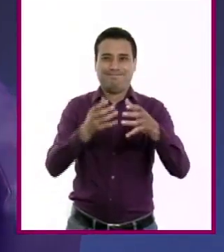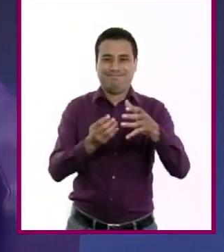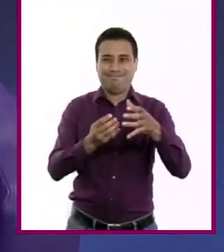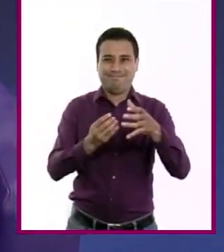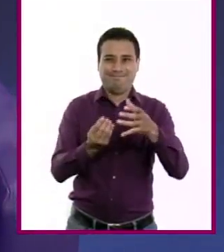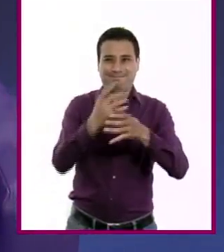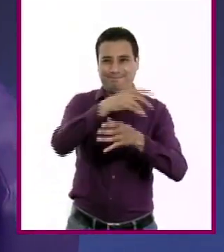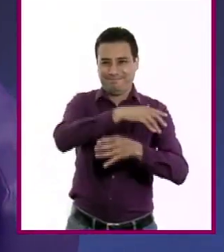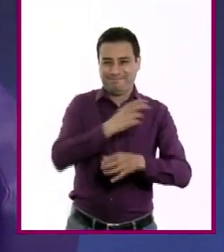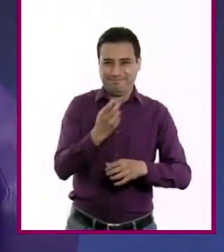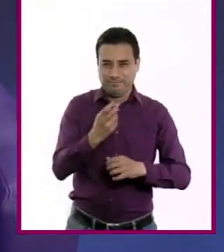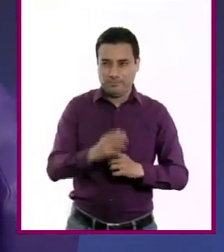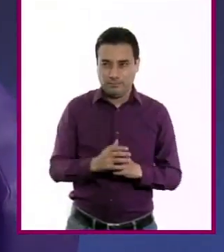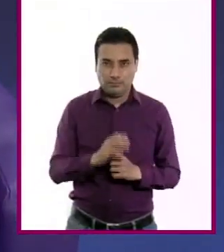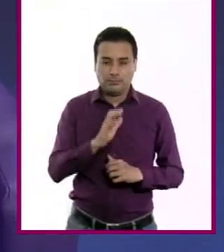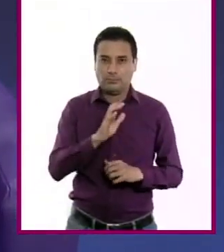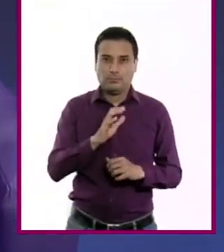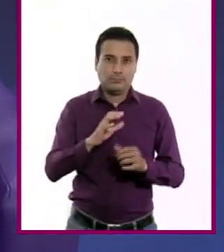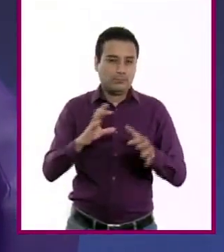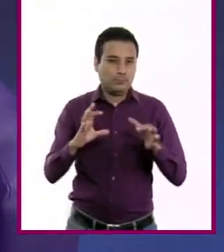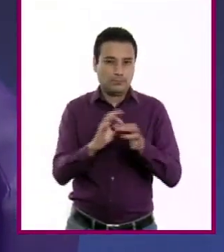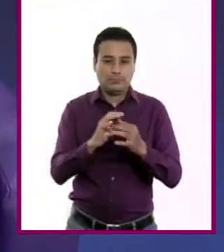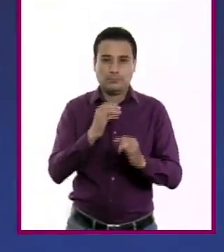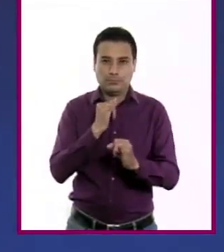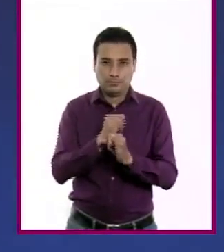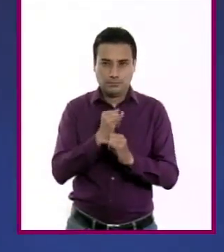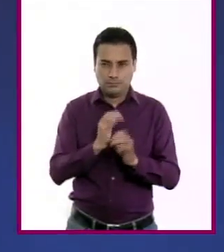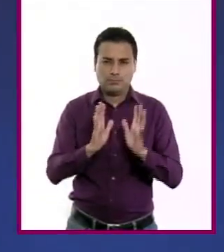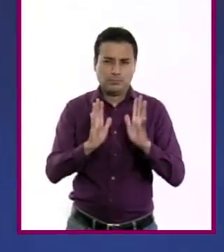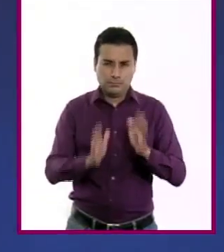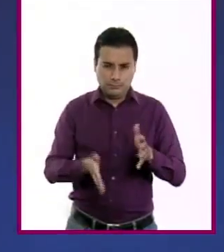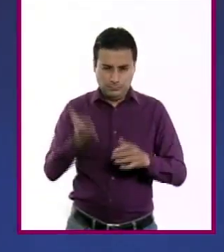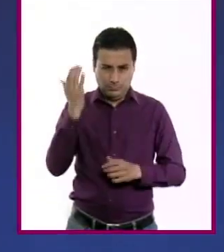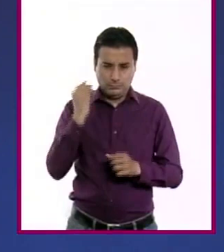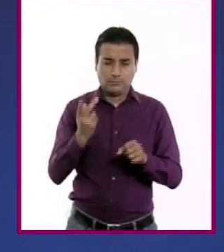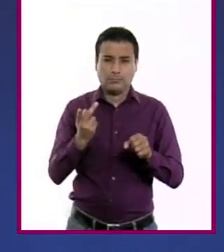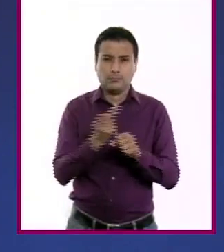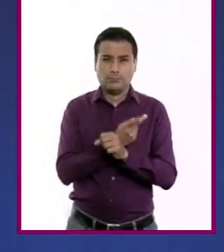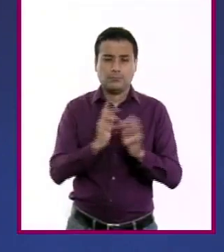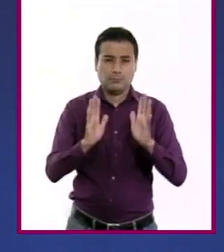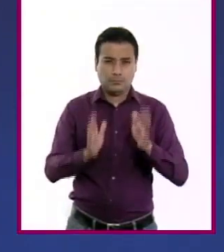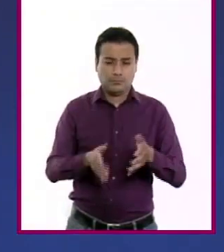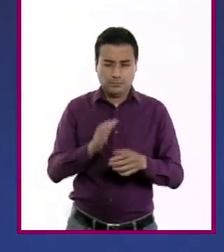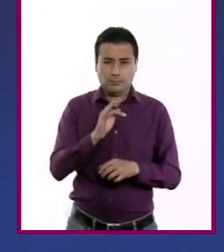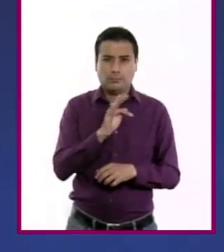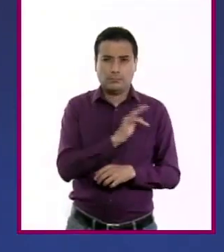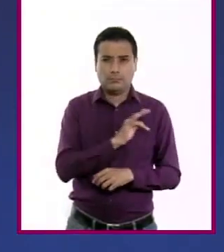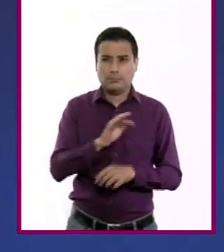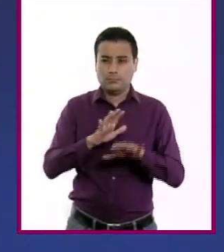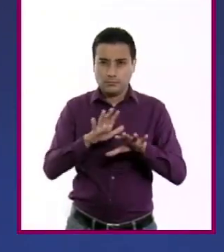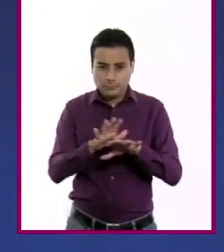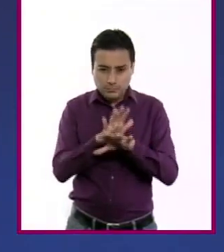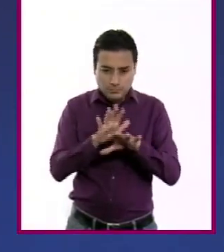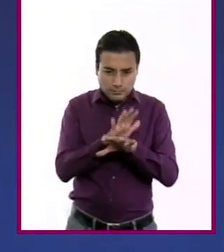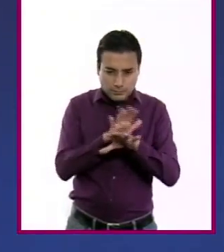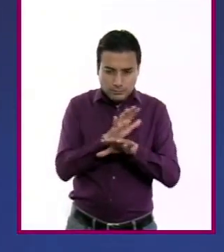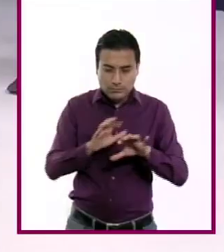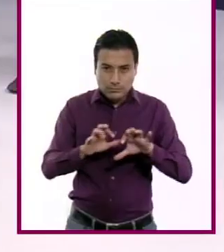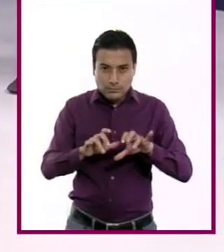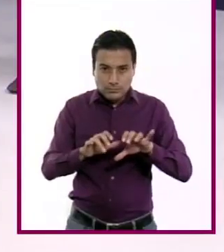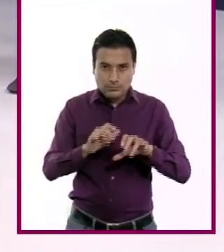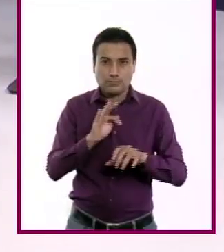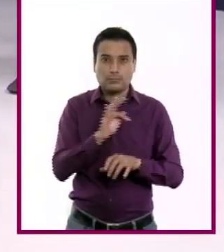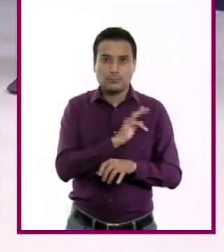Sí. ¿Qué tal si alguien se mete ahí? O sea... Ya ha pasado, o sea, se pueden modificar toda clase de cosas y pueden ocasionar catástrofes. Que roben los